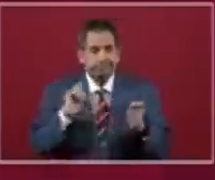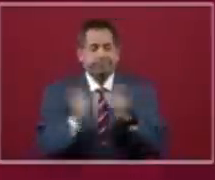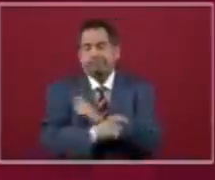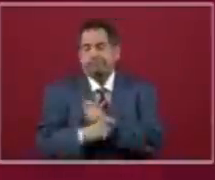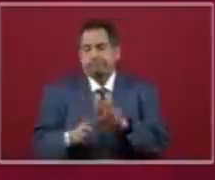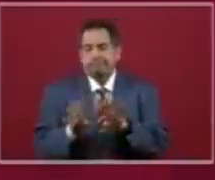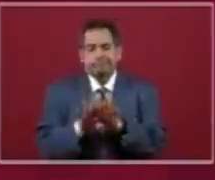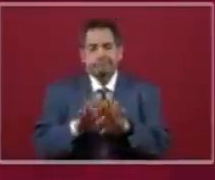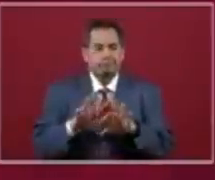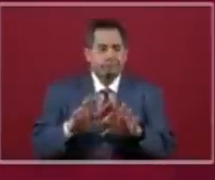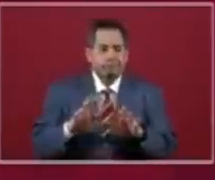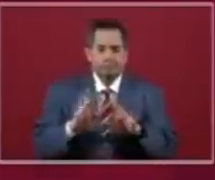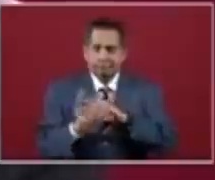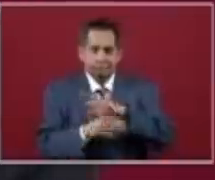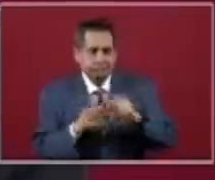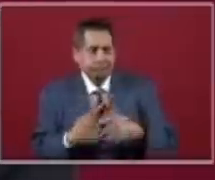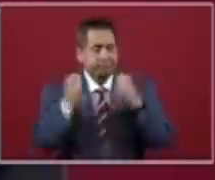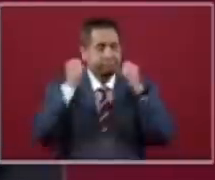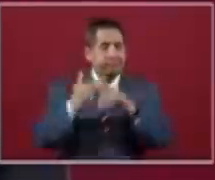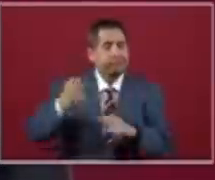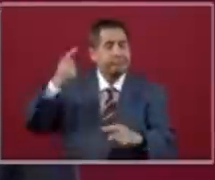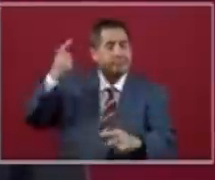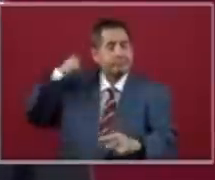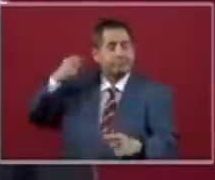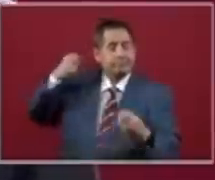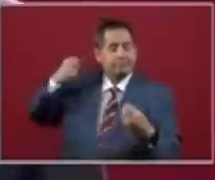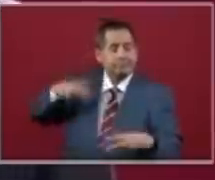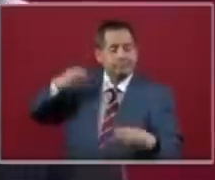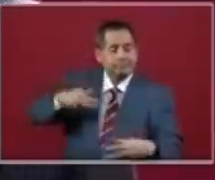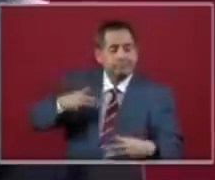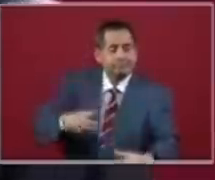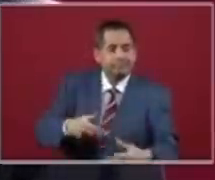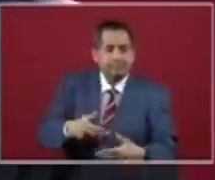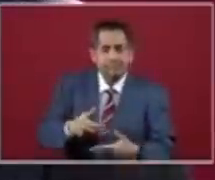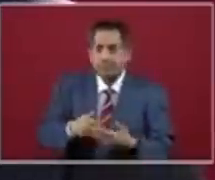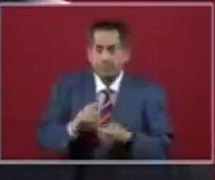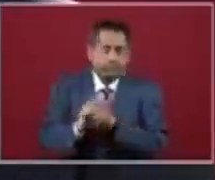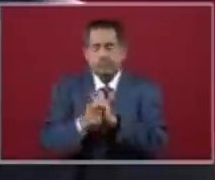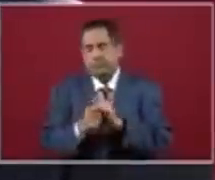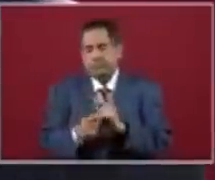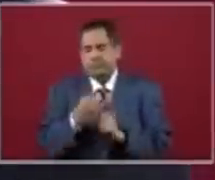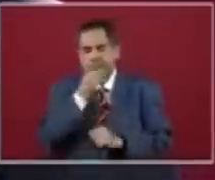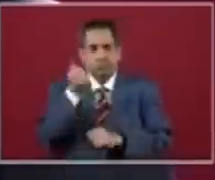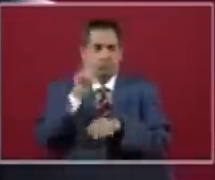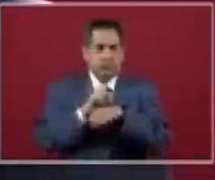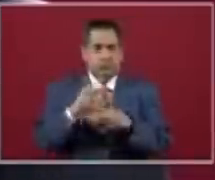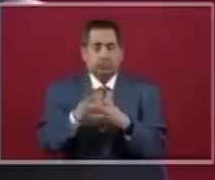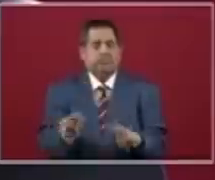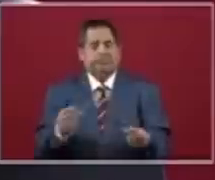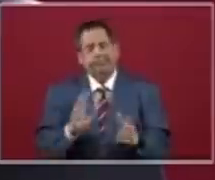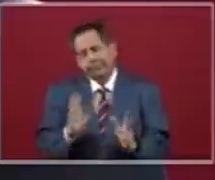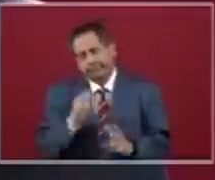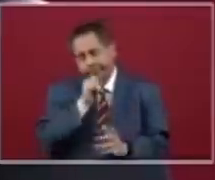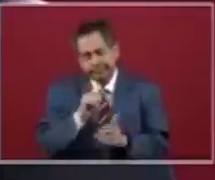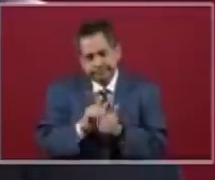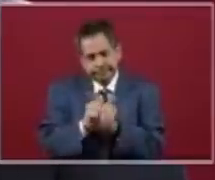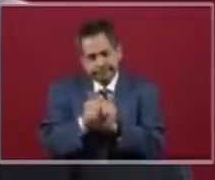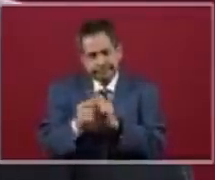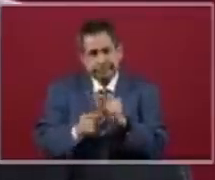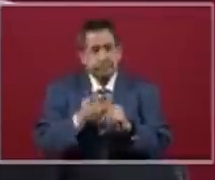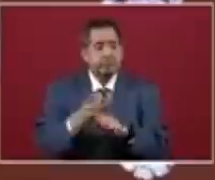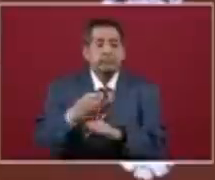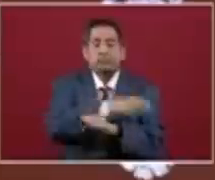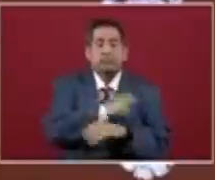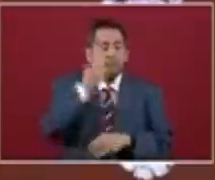la recuperación de todo lo que perdió el salario en el periodo neoliberal, porque